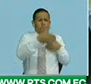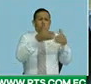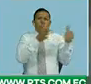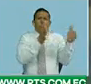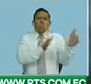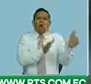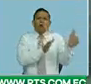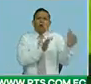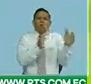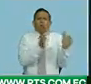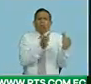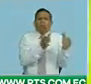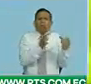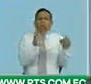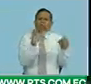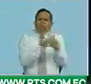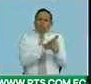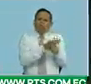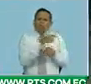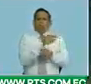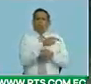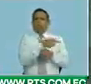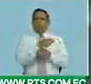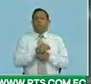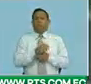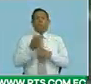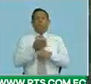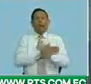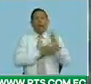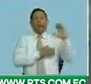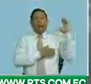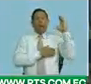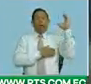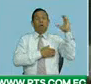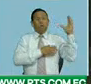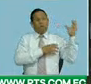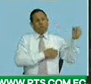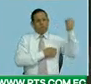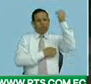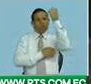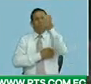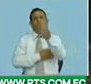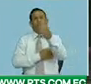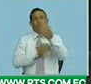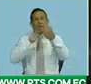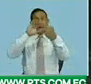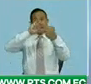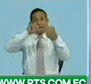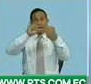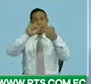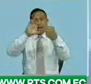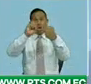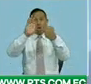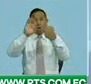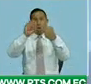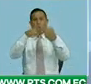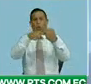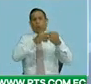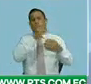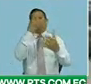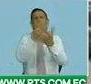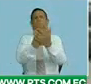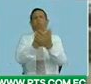prisión. Colombia deportó a Jacobo Bucaram el fin de semana. Acá se lo investiga por tráfico de bienes